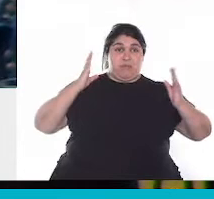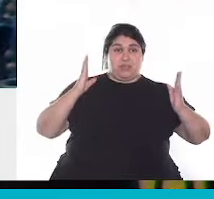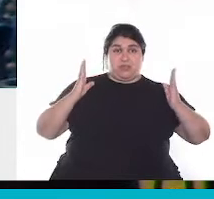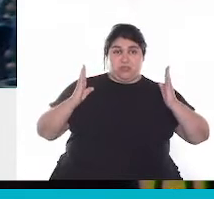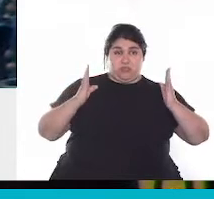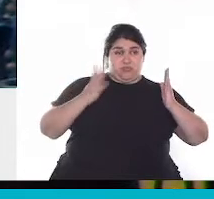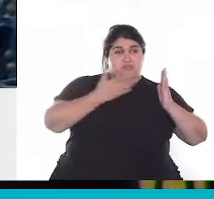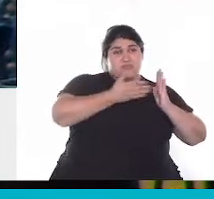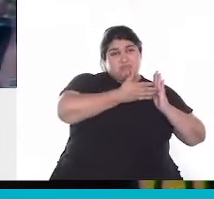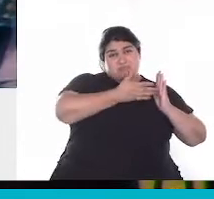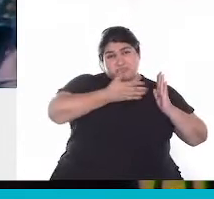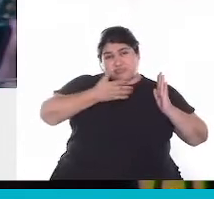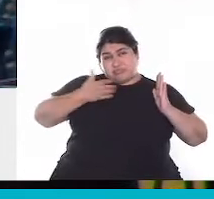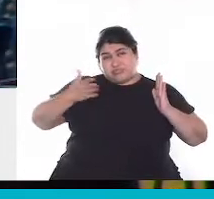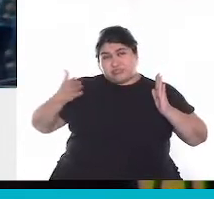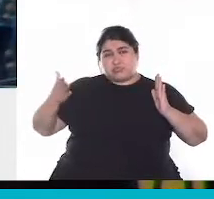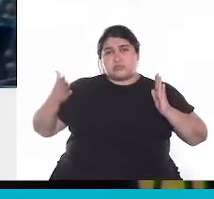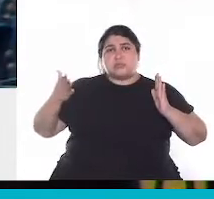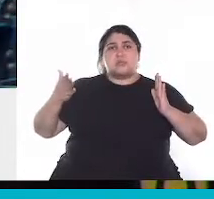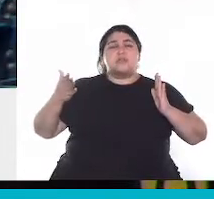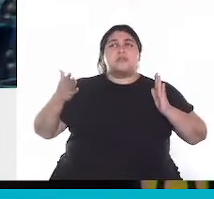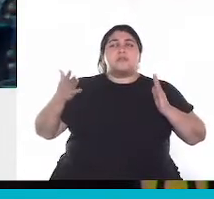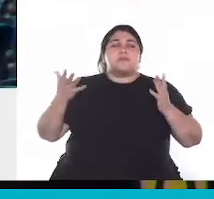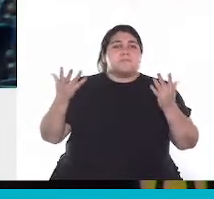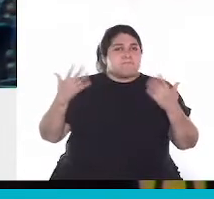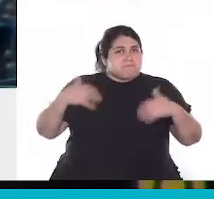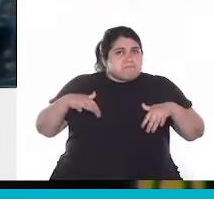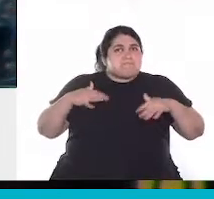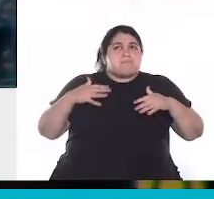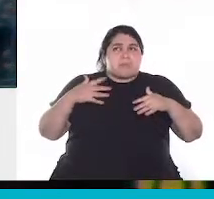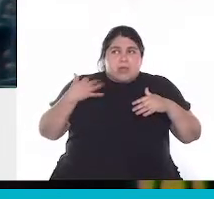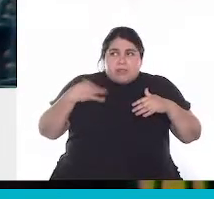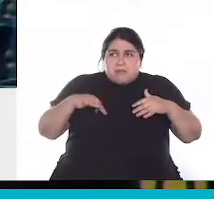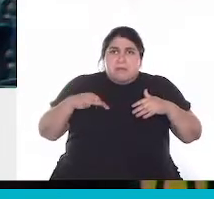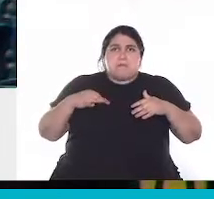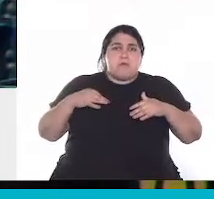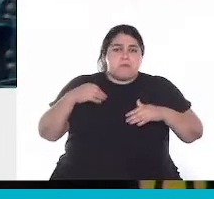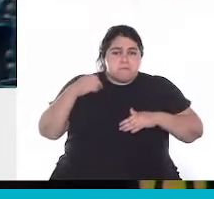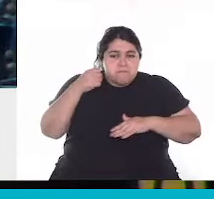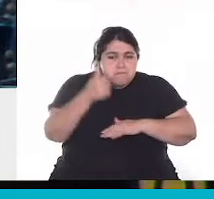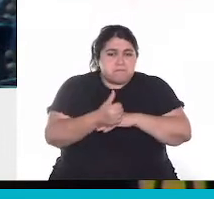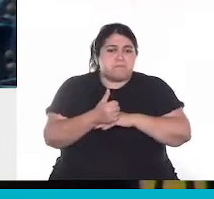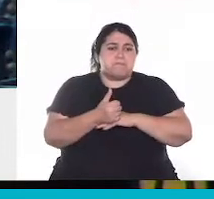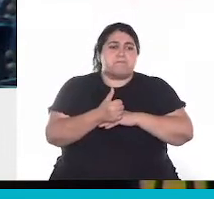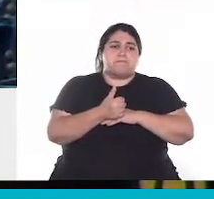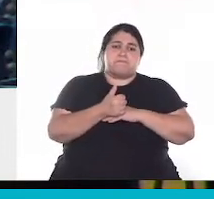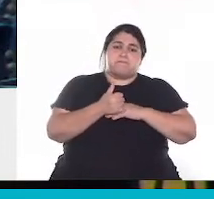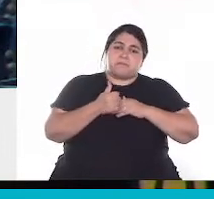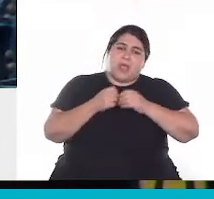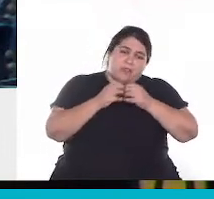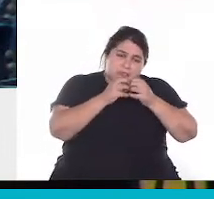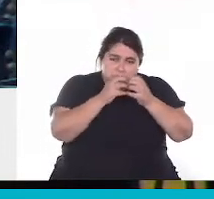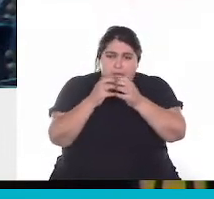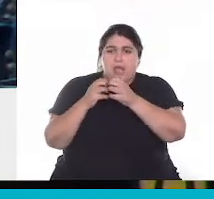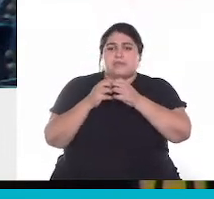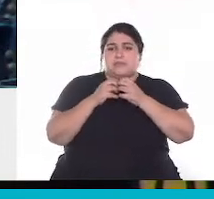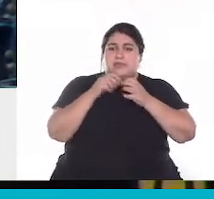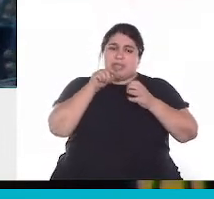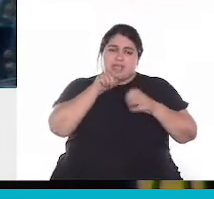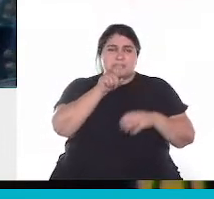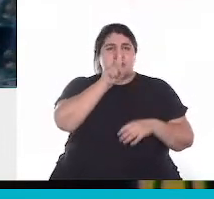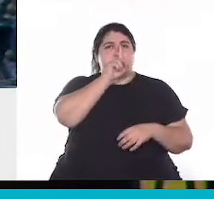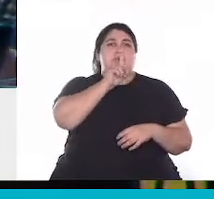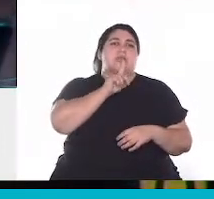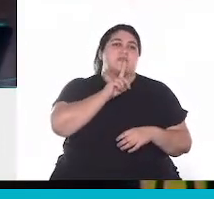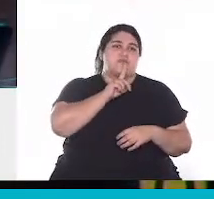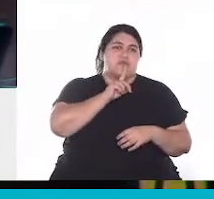democracia, es un debate que debemos afrontar y afrontar con mucha seriedad. Y en